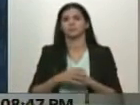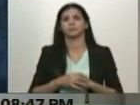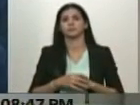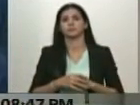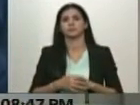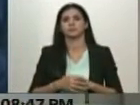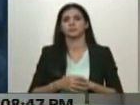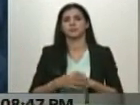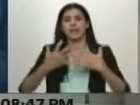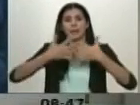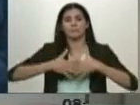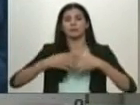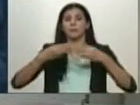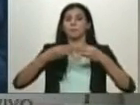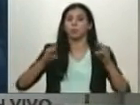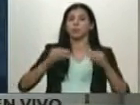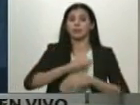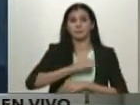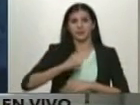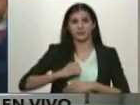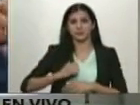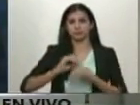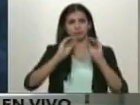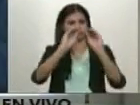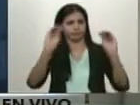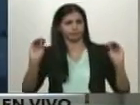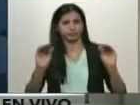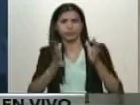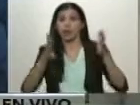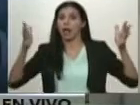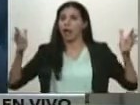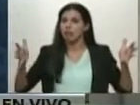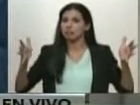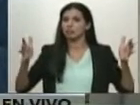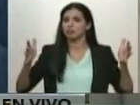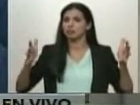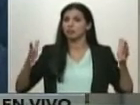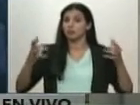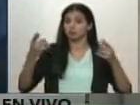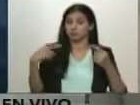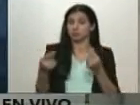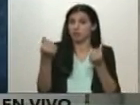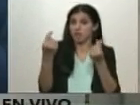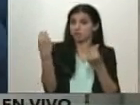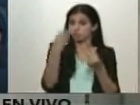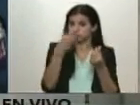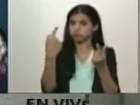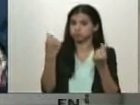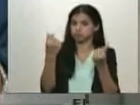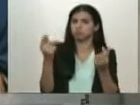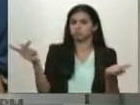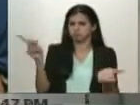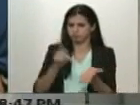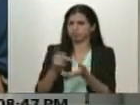empresa pública y privada, grande, con poder económico, a participar